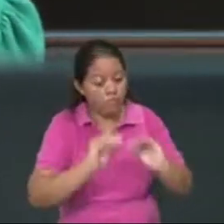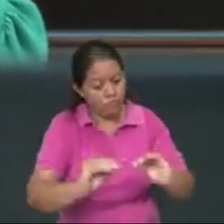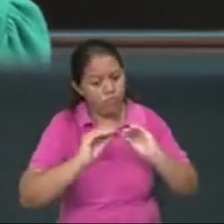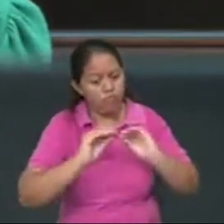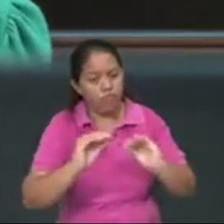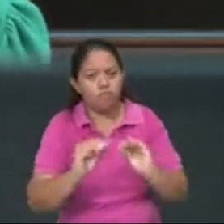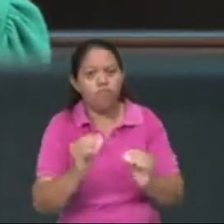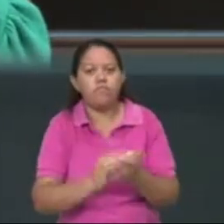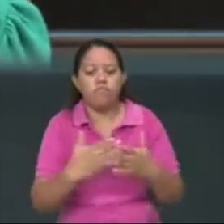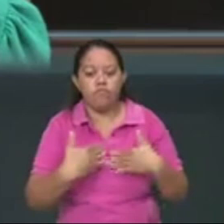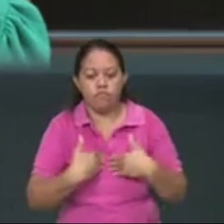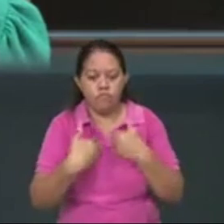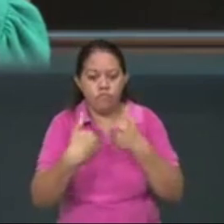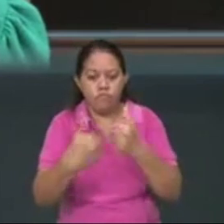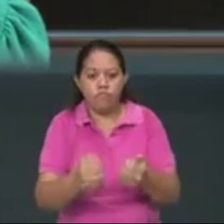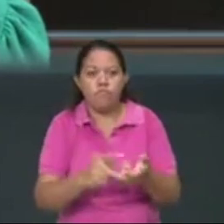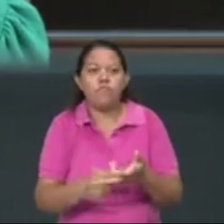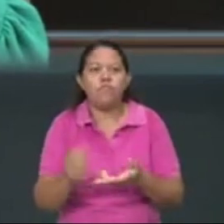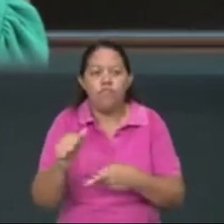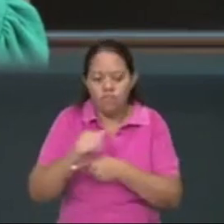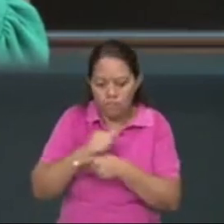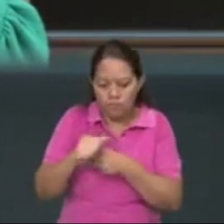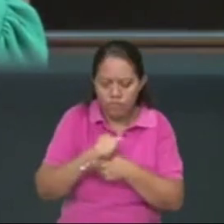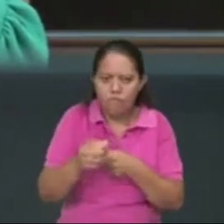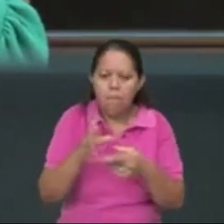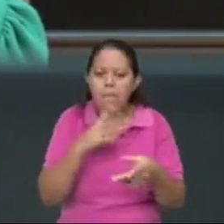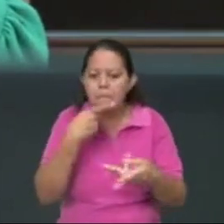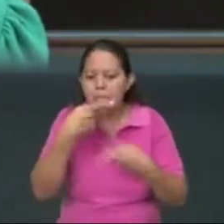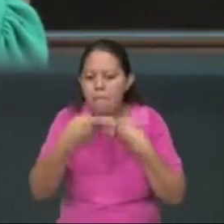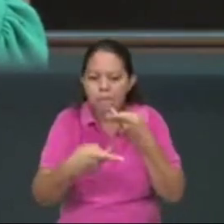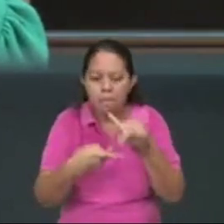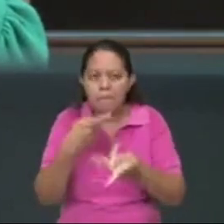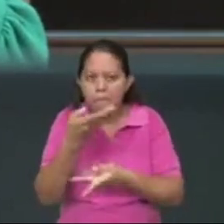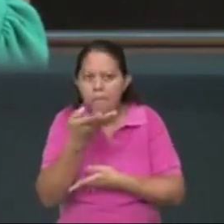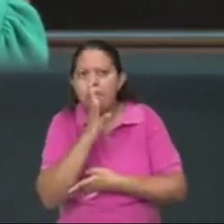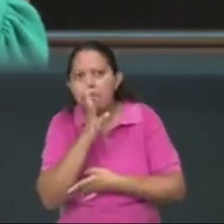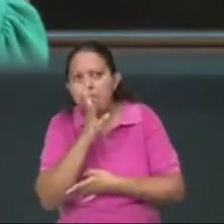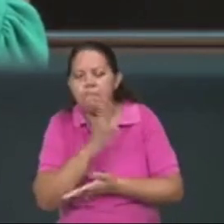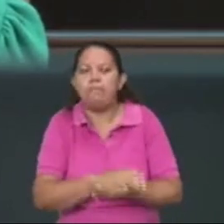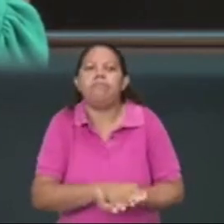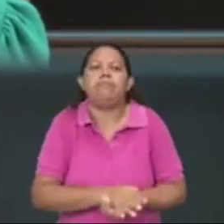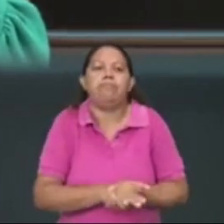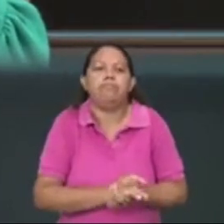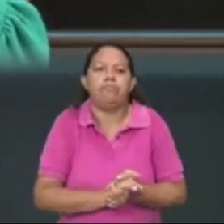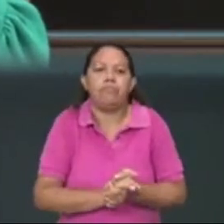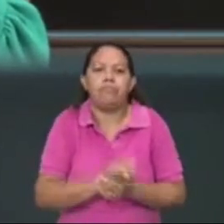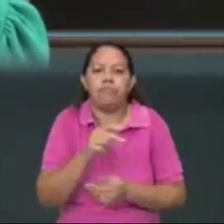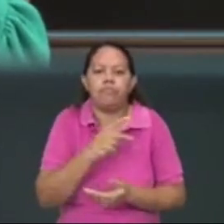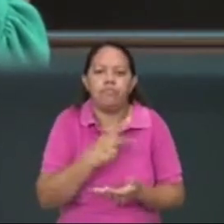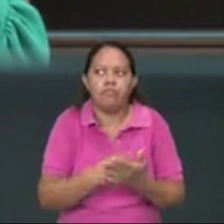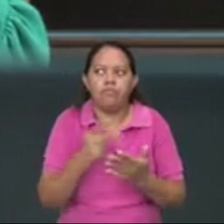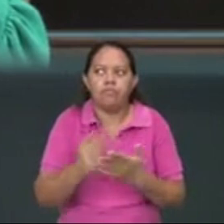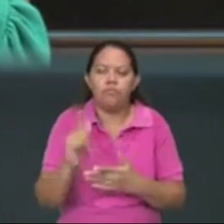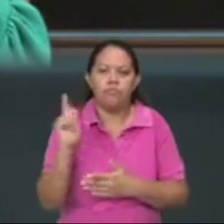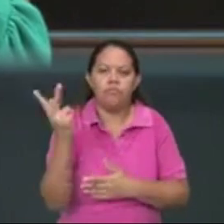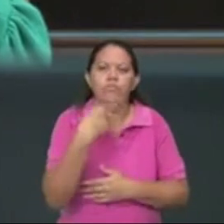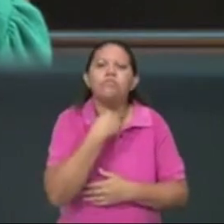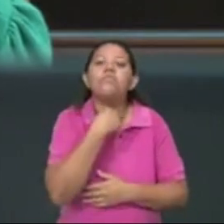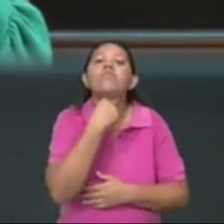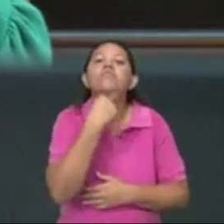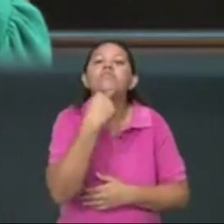educación, salud y estimulación temprana en los primeros años de vida. Programa Todos con